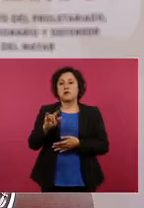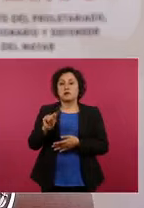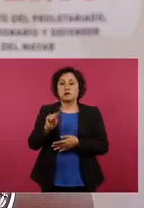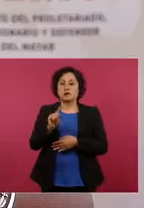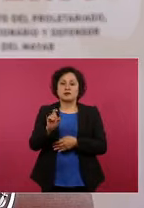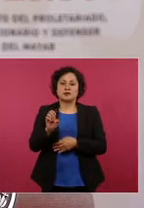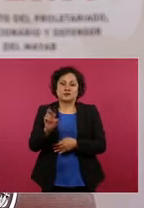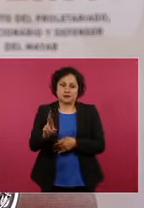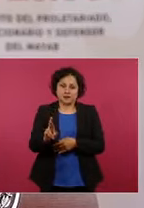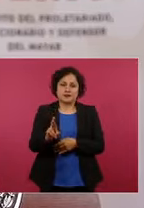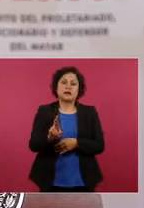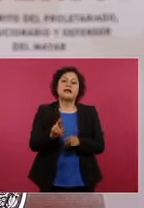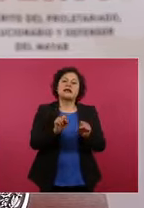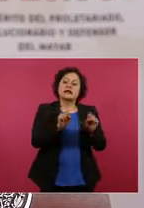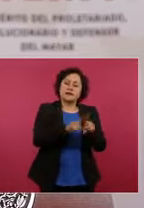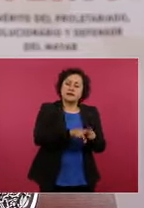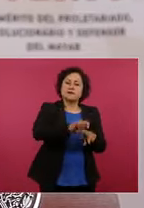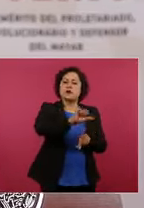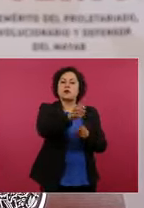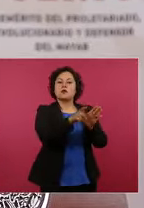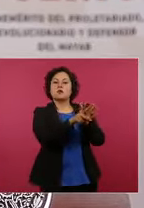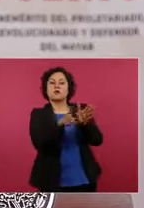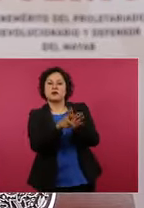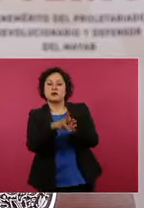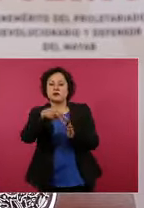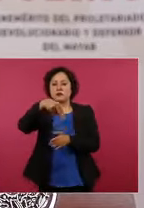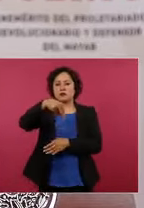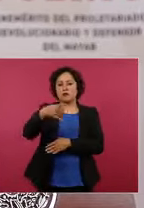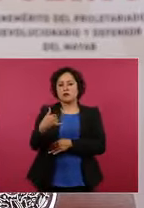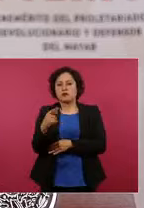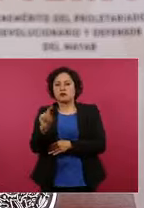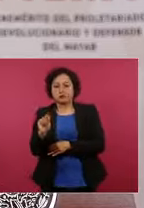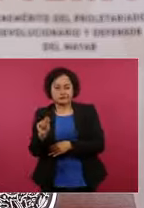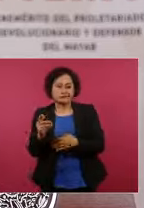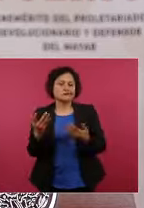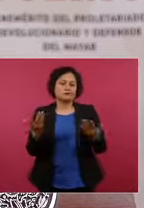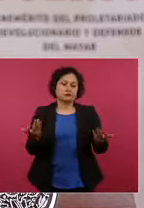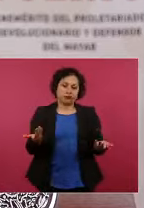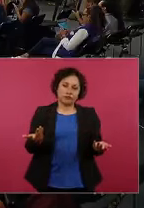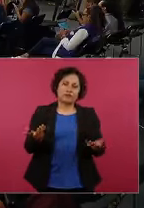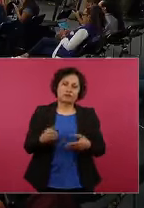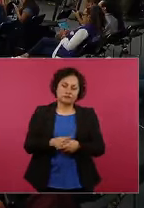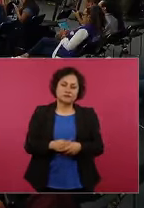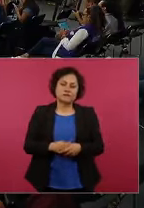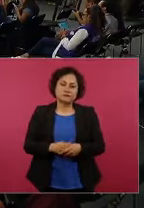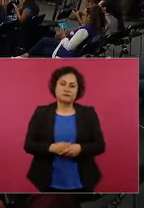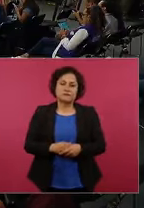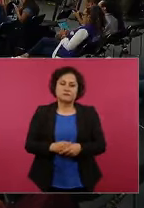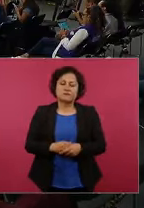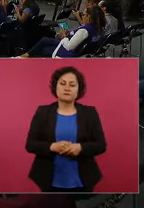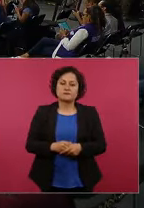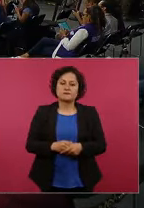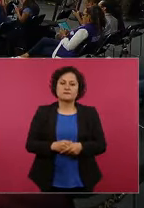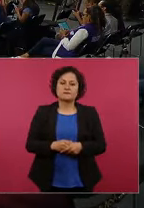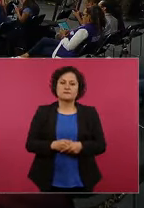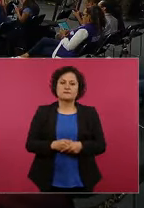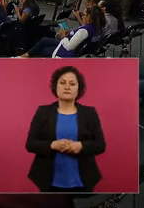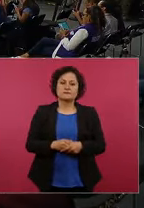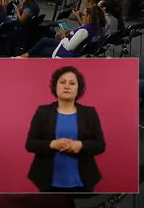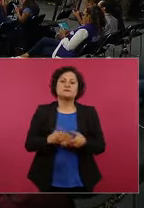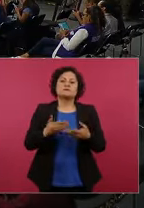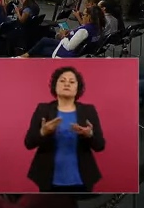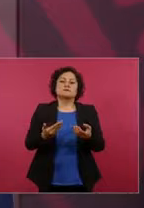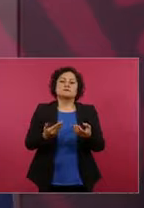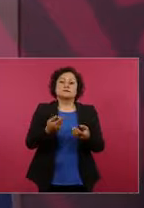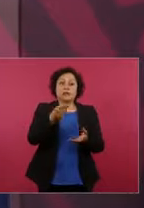y al New York Times, igual, que ya no se acuerda, ya no se acuerdan los